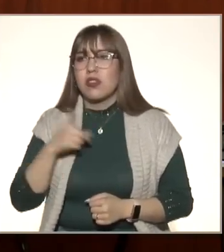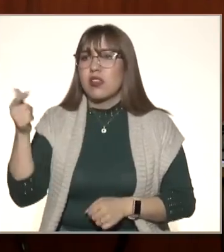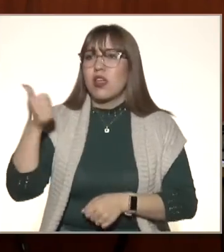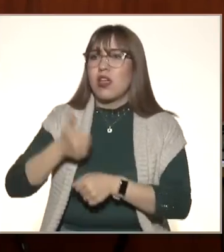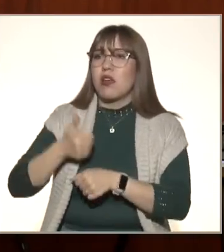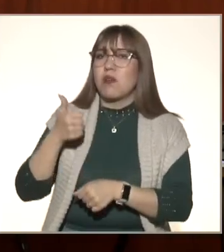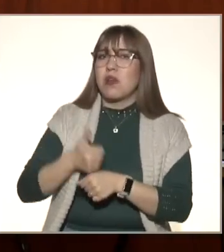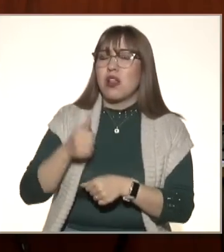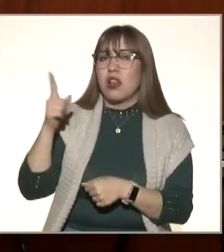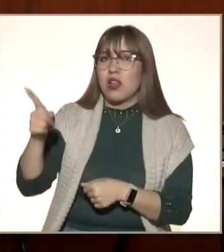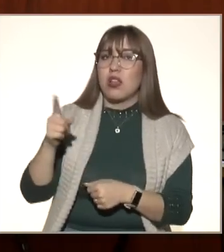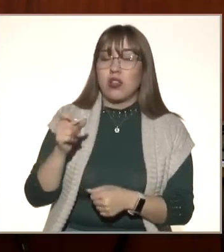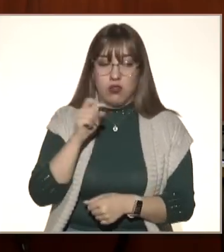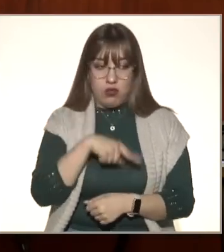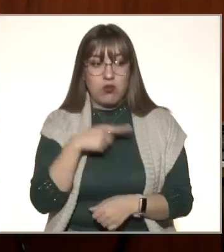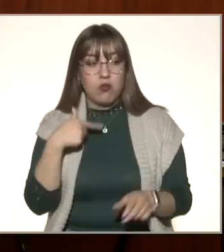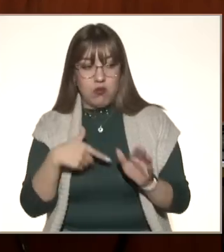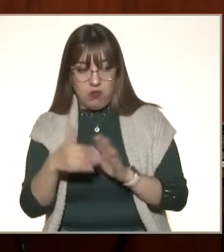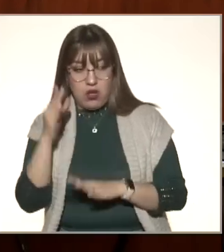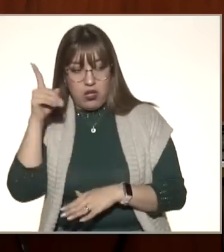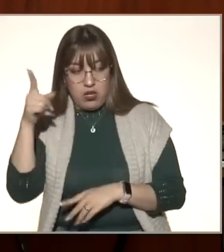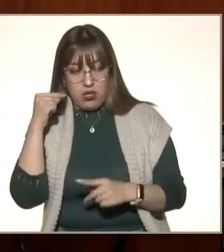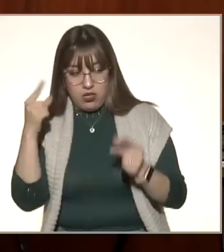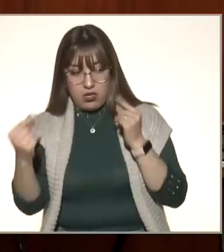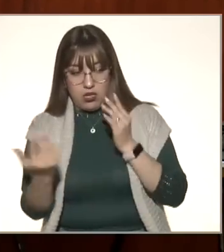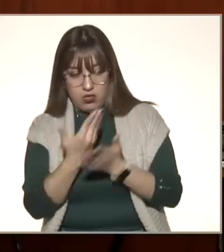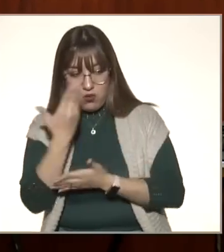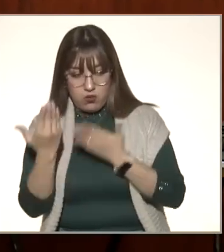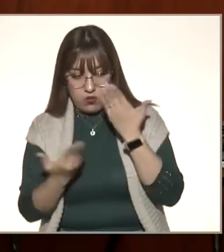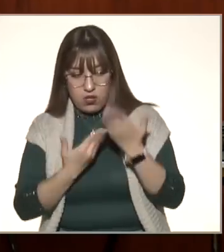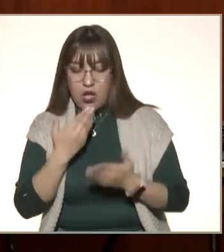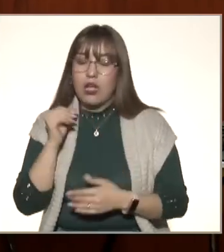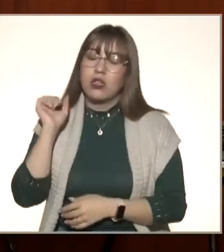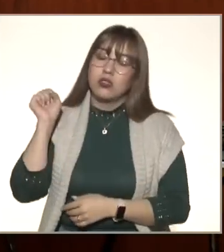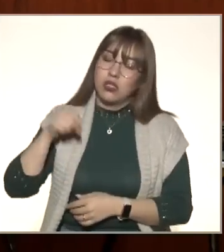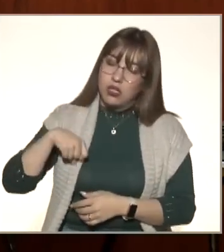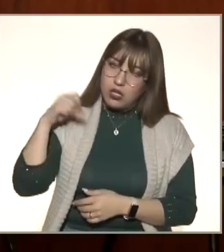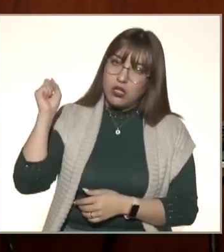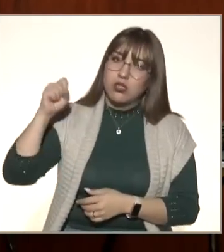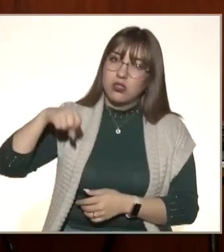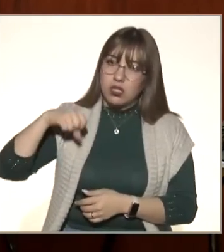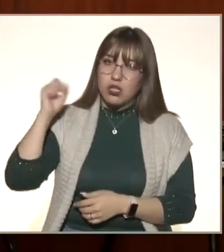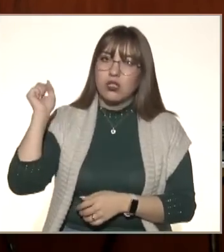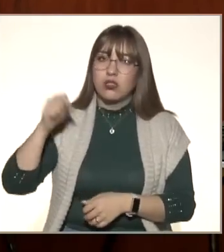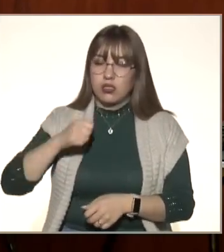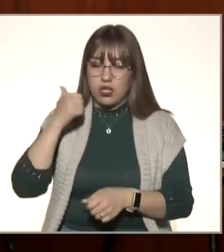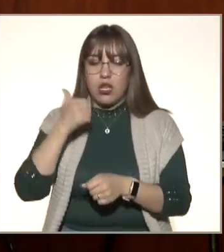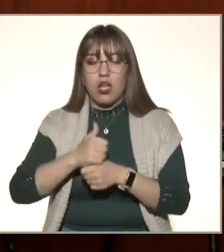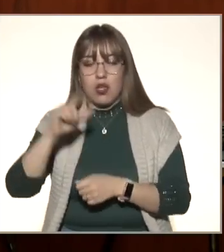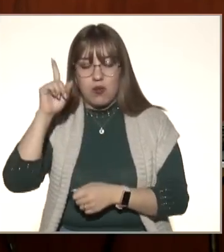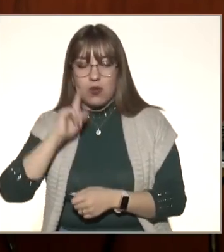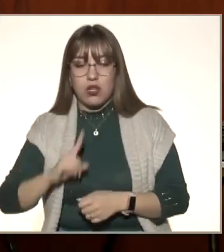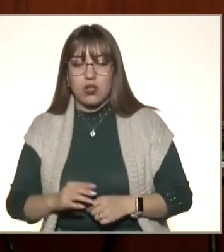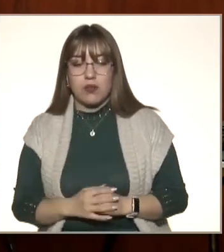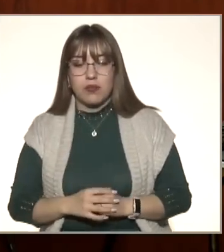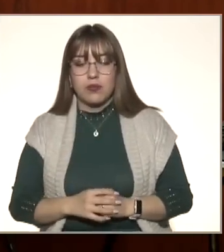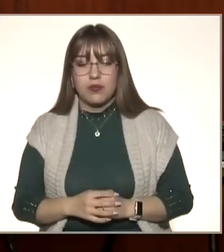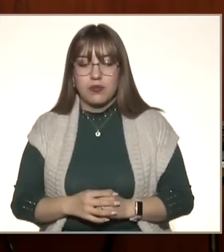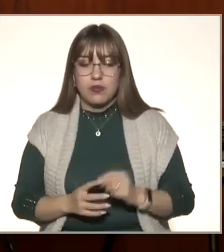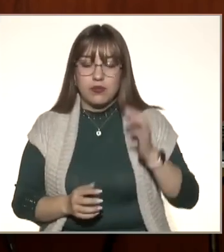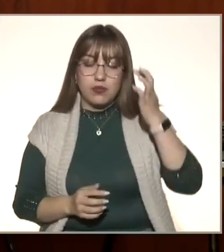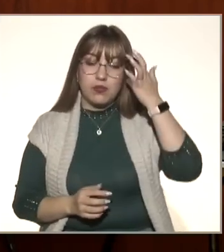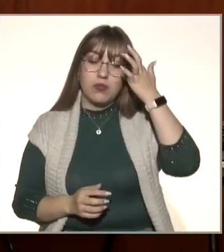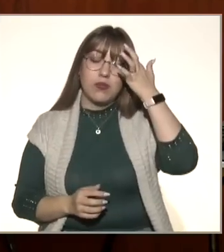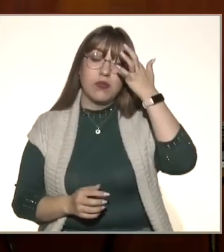cosa? Sí, abuelita, claro que sí. Y le explicaba por qué ella y cómo ella pensaba en el papel que tenía que tener la